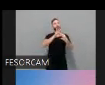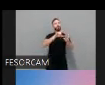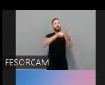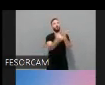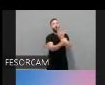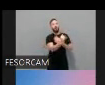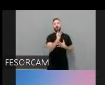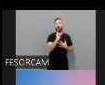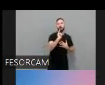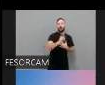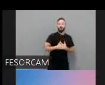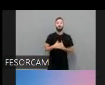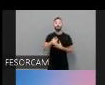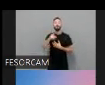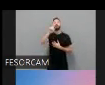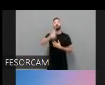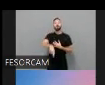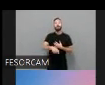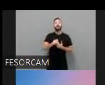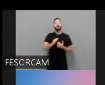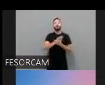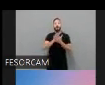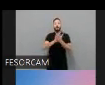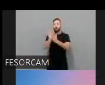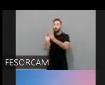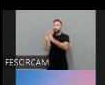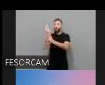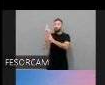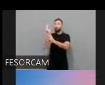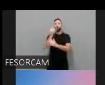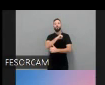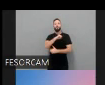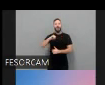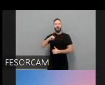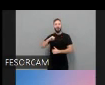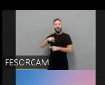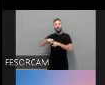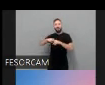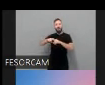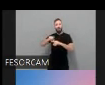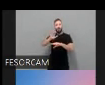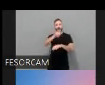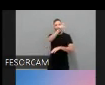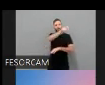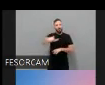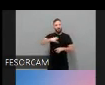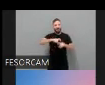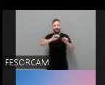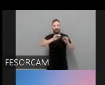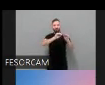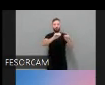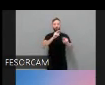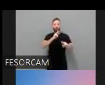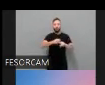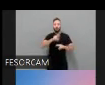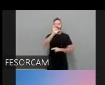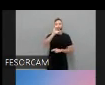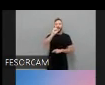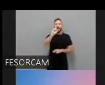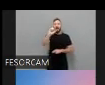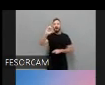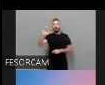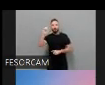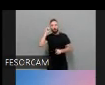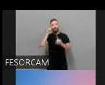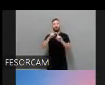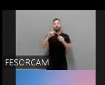Hemos visto también que hay productos personalizables a las características de las personas, los SAC, que sirven para incrementar y sustituir el